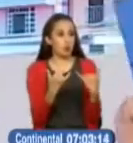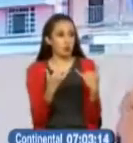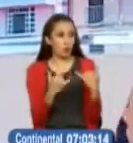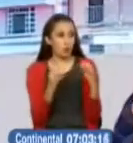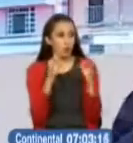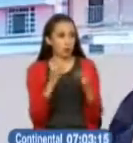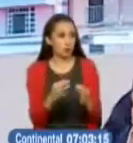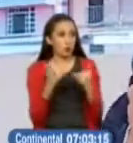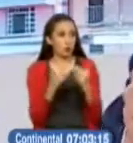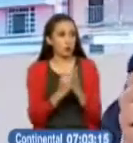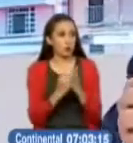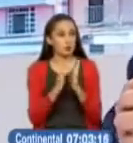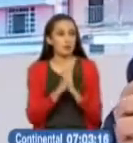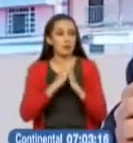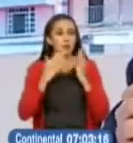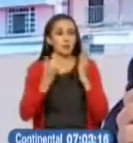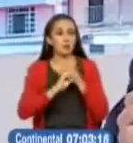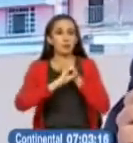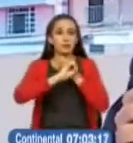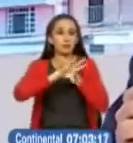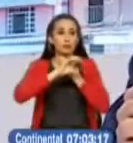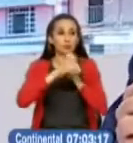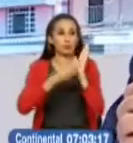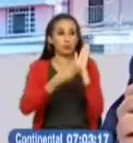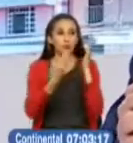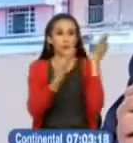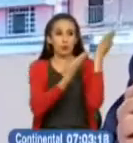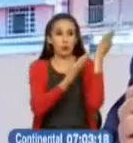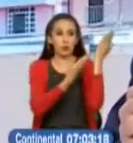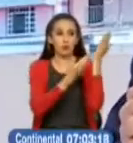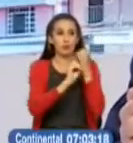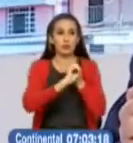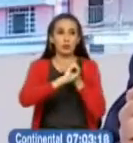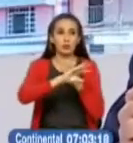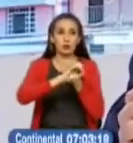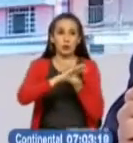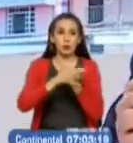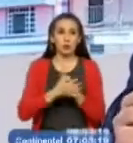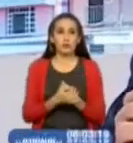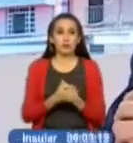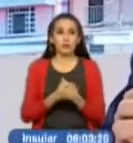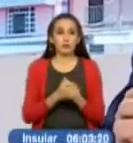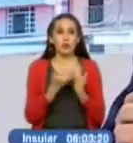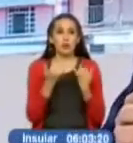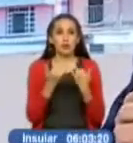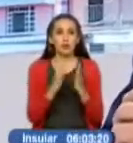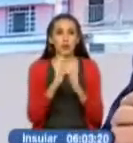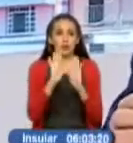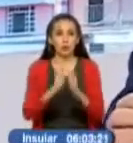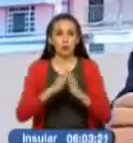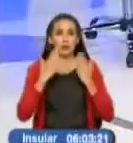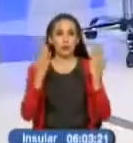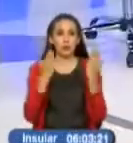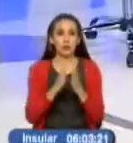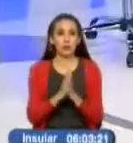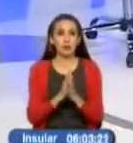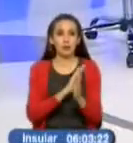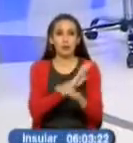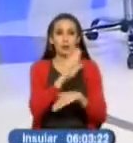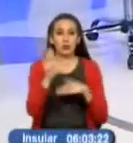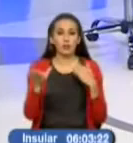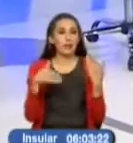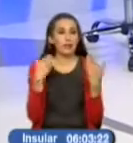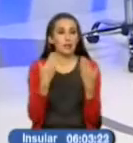precisamente, está circulando esto con uno de los periódicos de mayor circulación, precisamente con el comercio, pero vamos a tener en todos